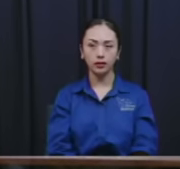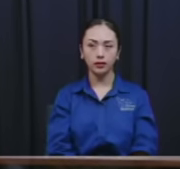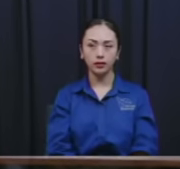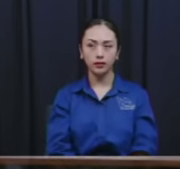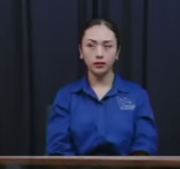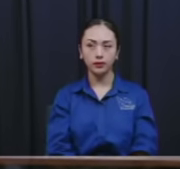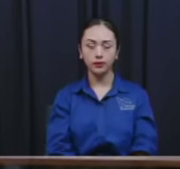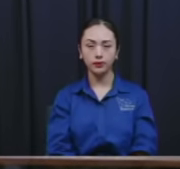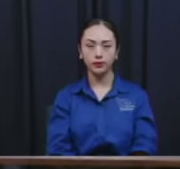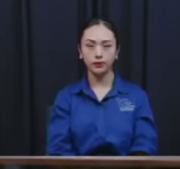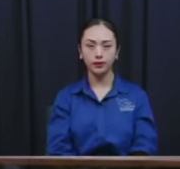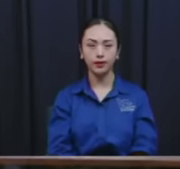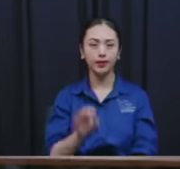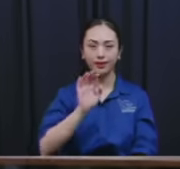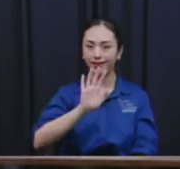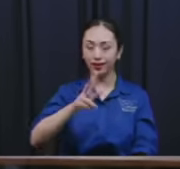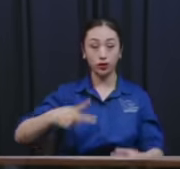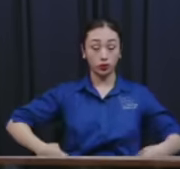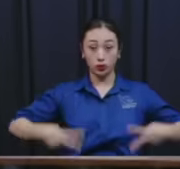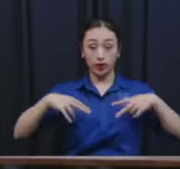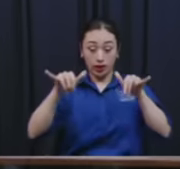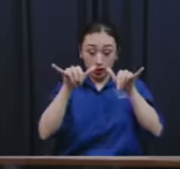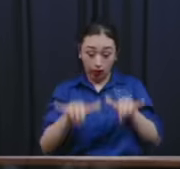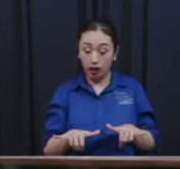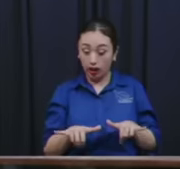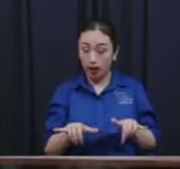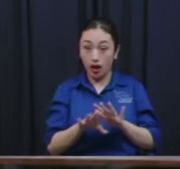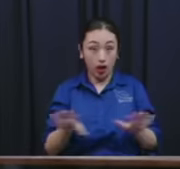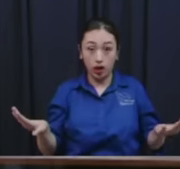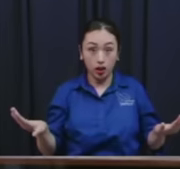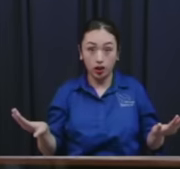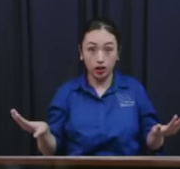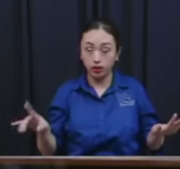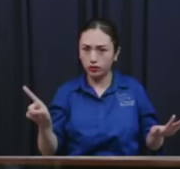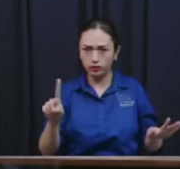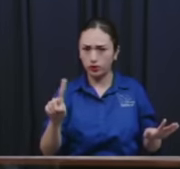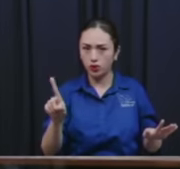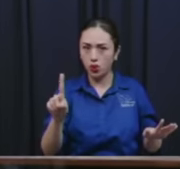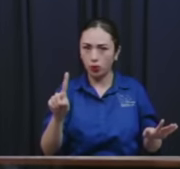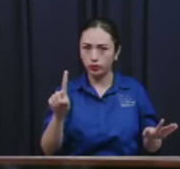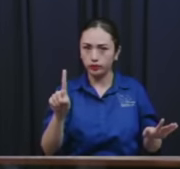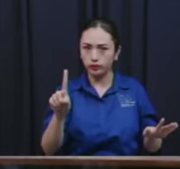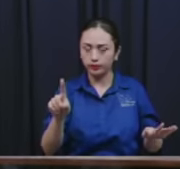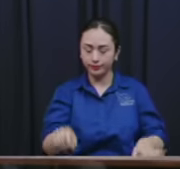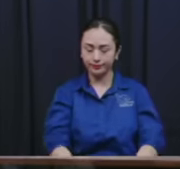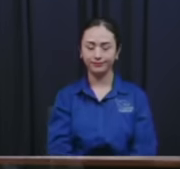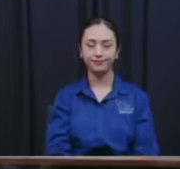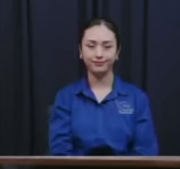su destino está a la derecha no le crea ge ese no es su